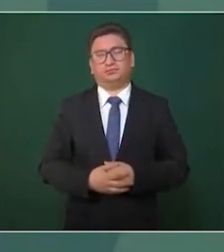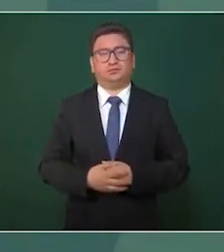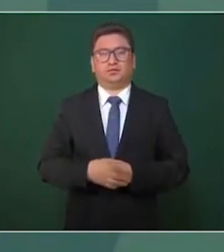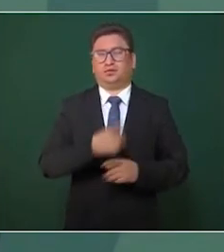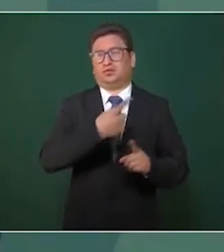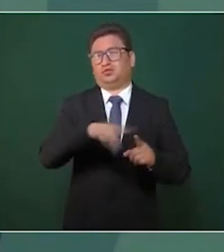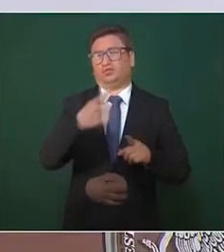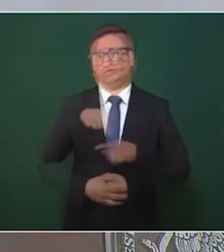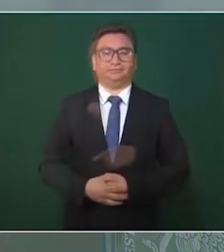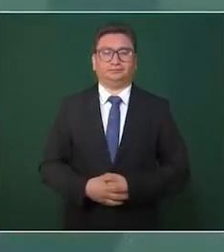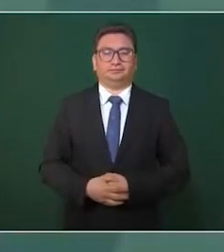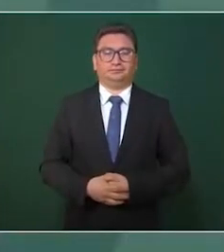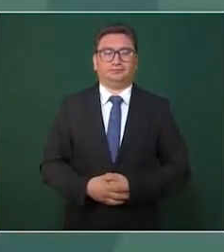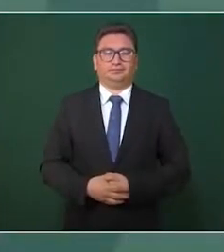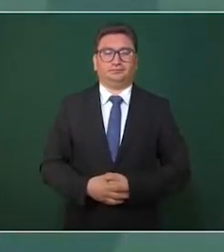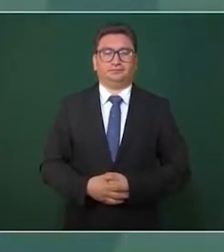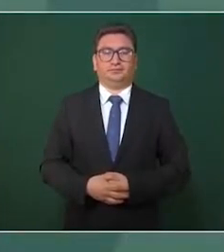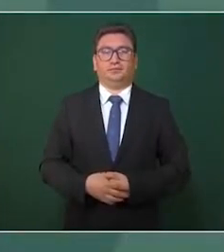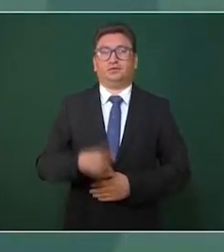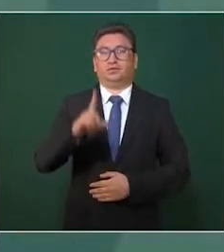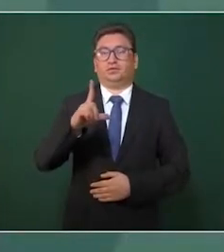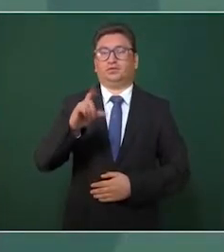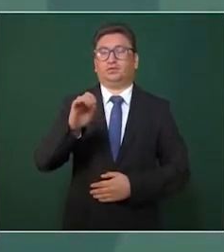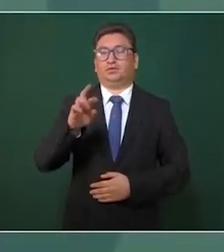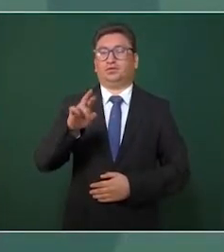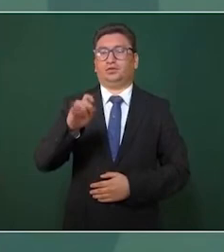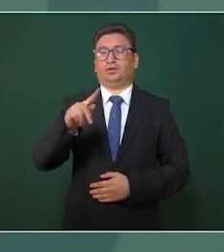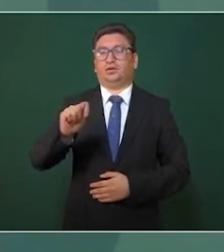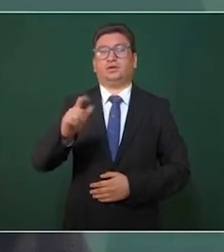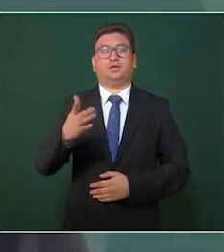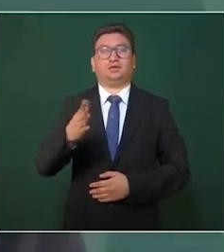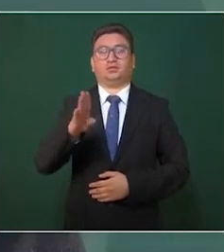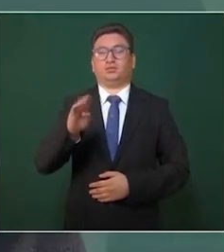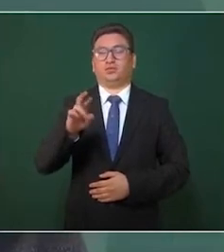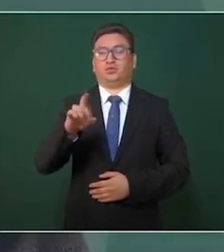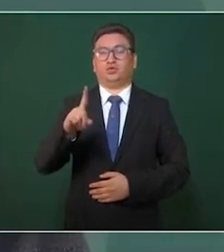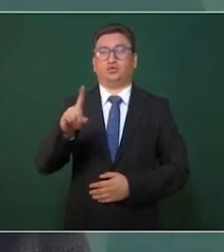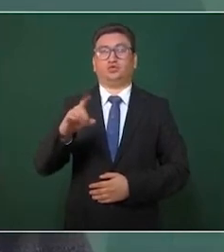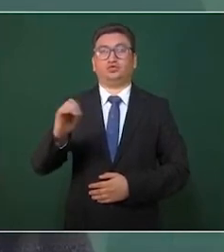todo ese grupo, Loret, Broso,